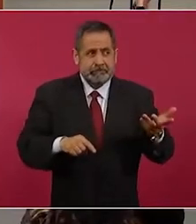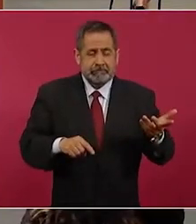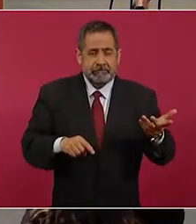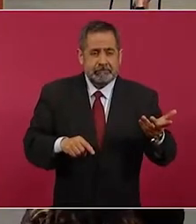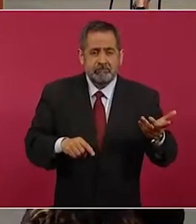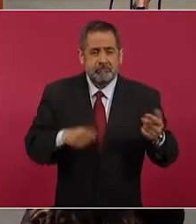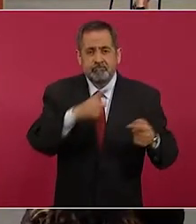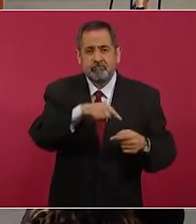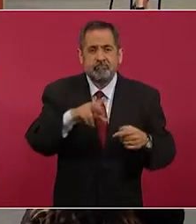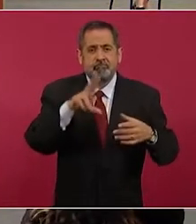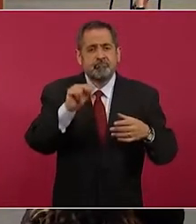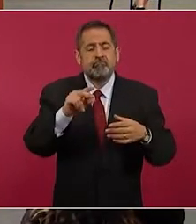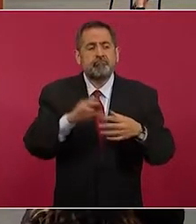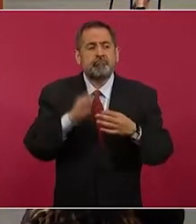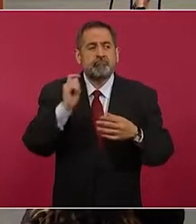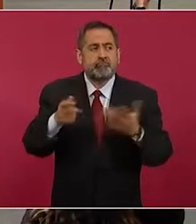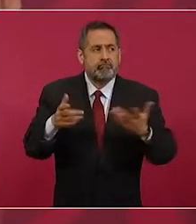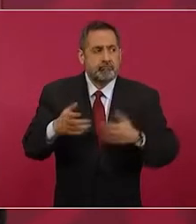no